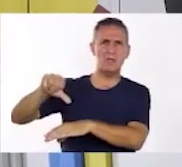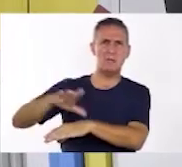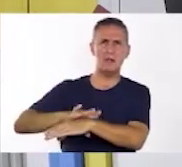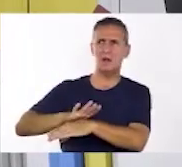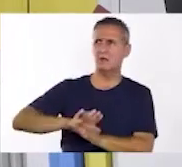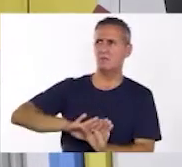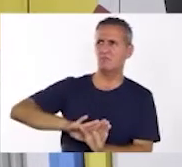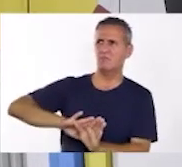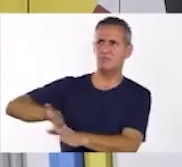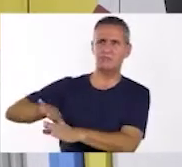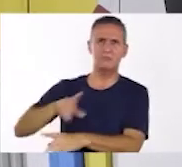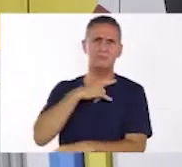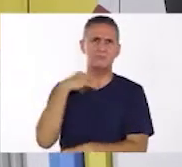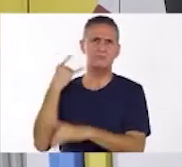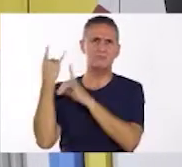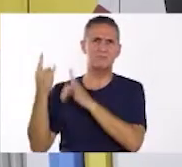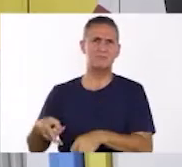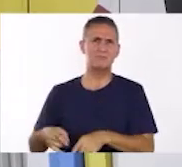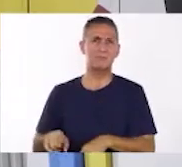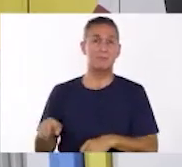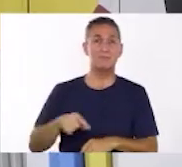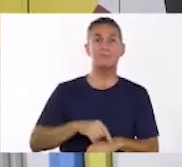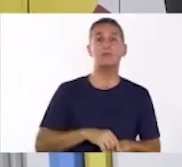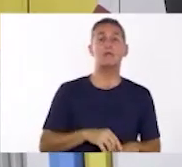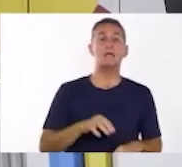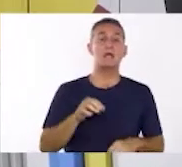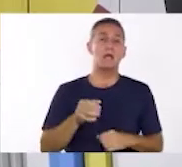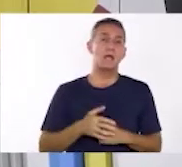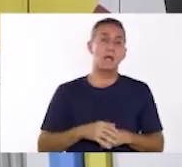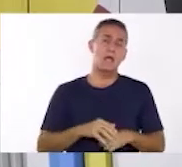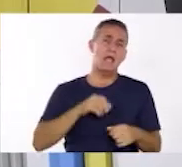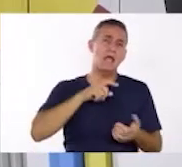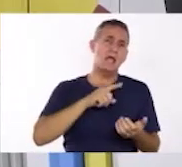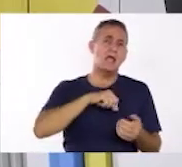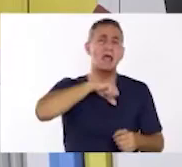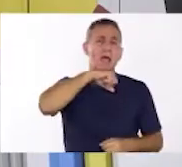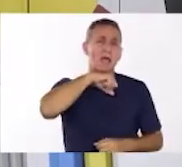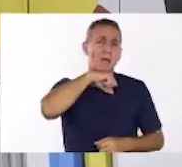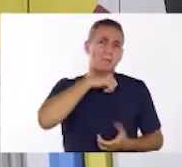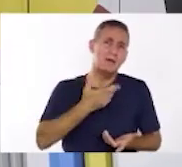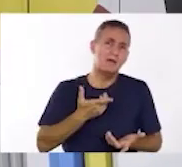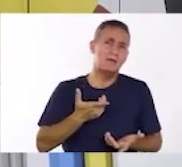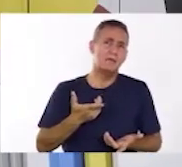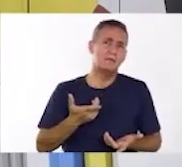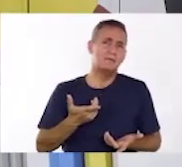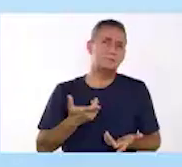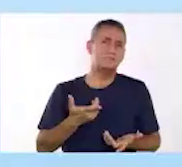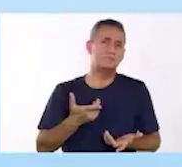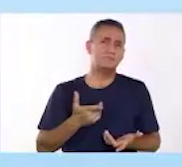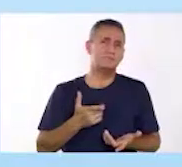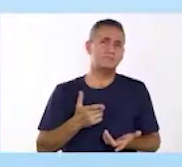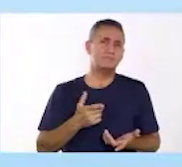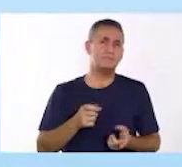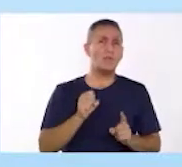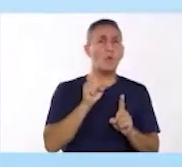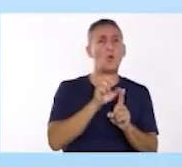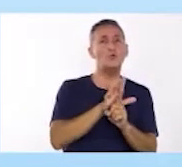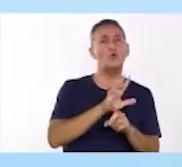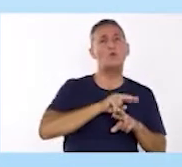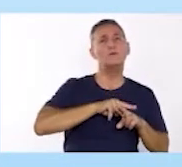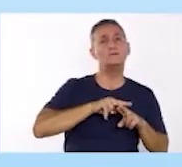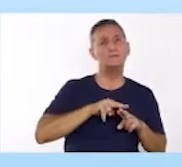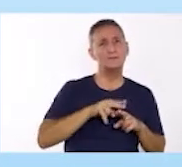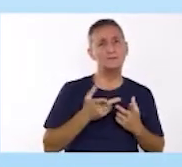cual tiene que morir. La señora Samsa, la madre, pues al principio de la historia